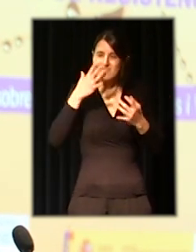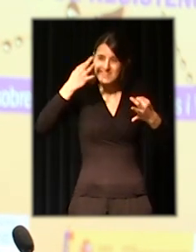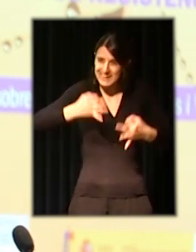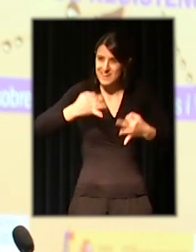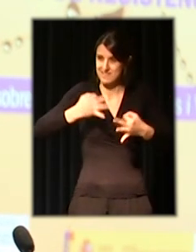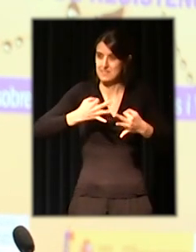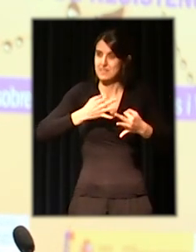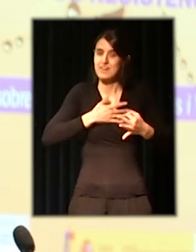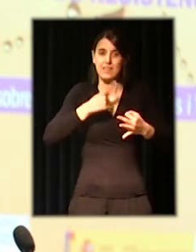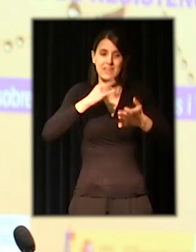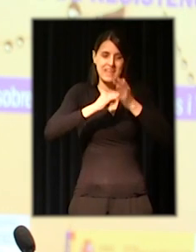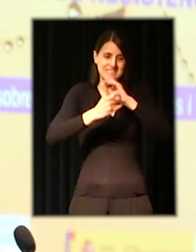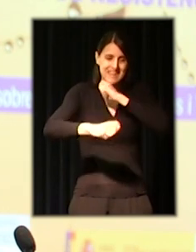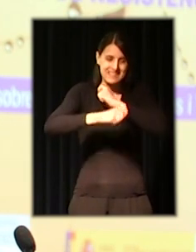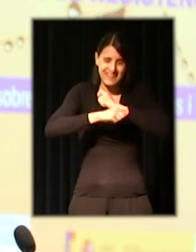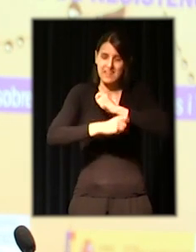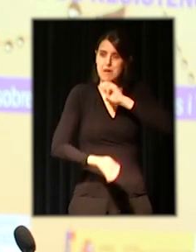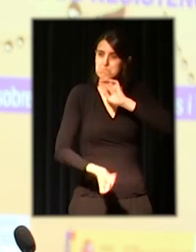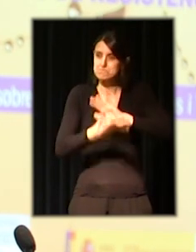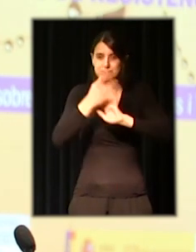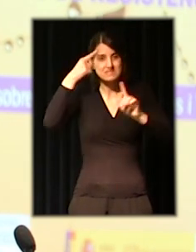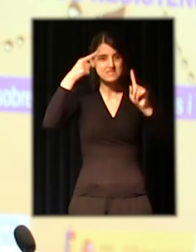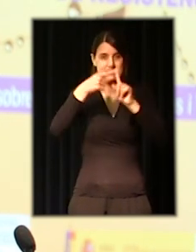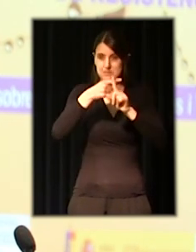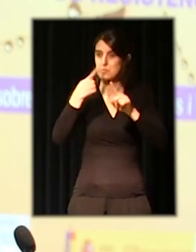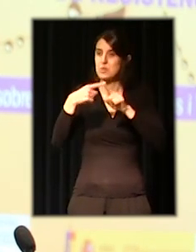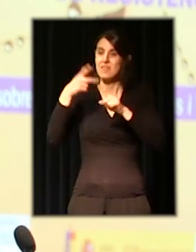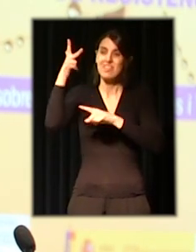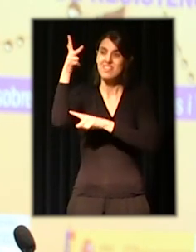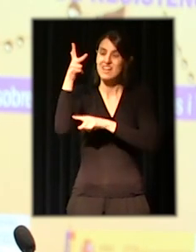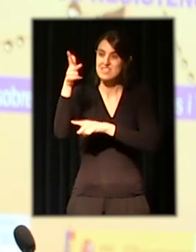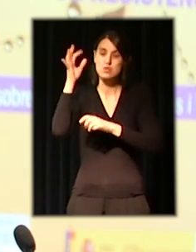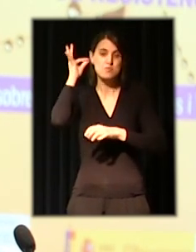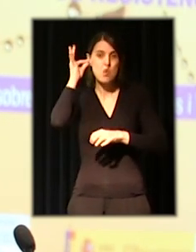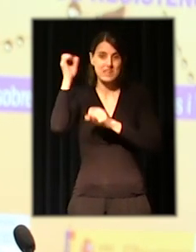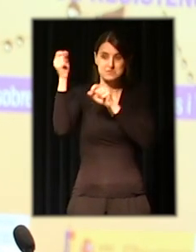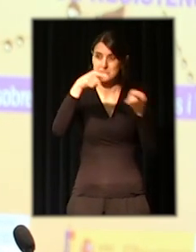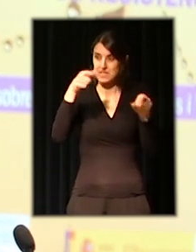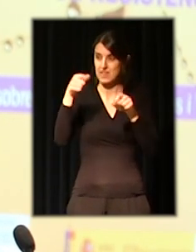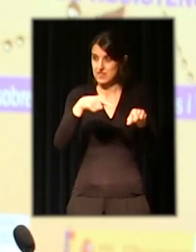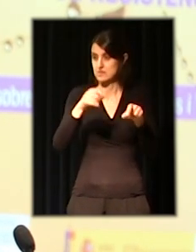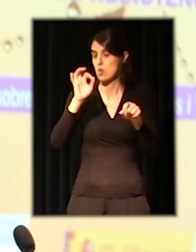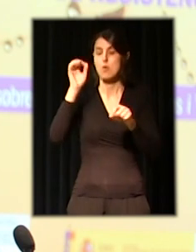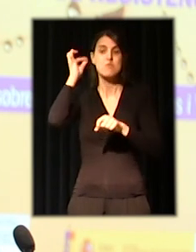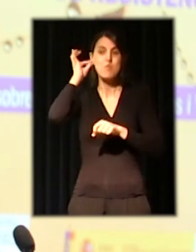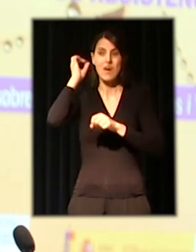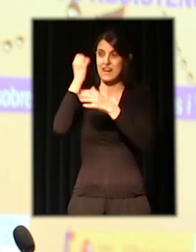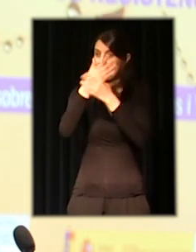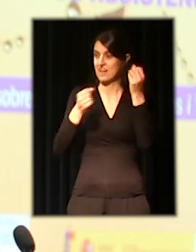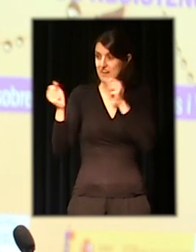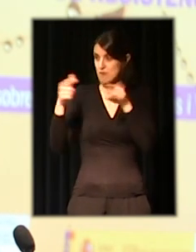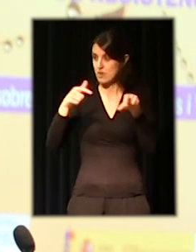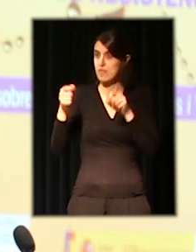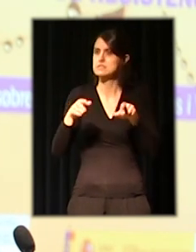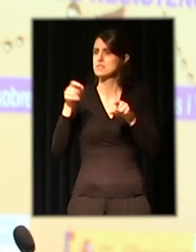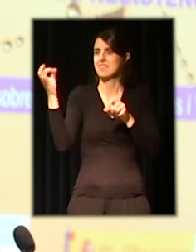realmente de una estrategia real para que no se sigan vulnerando los derechos de las mujeres migradas y de las mujeres refugiadas, ¿no? Creo que este es un